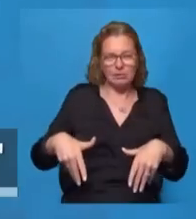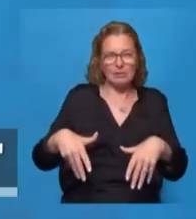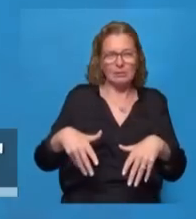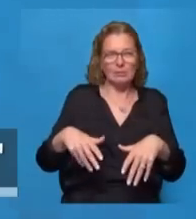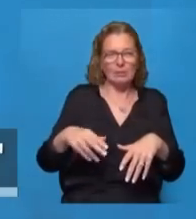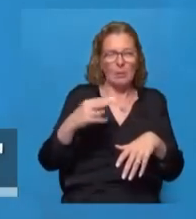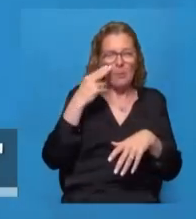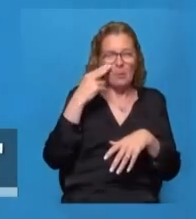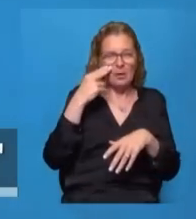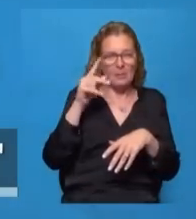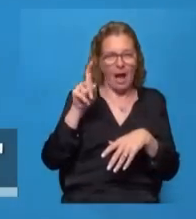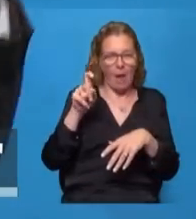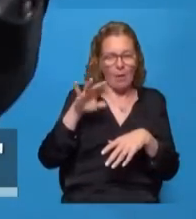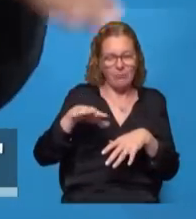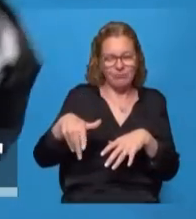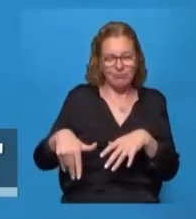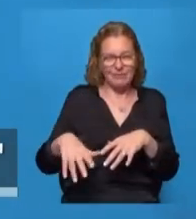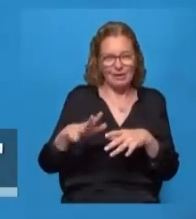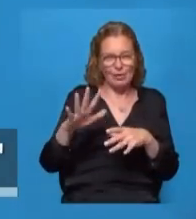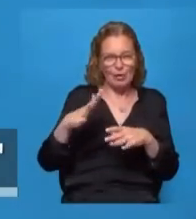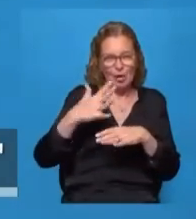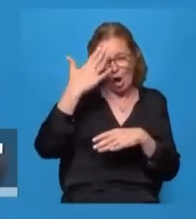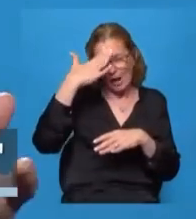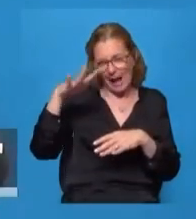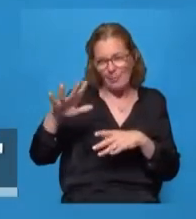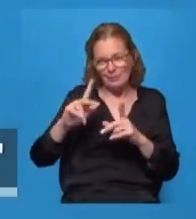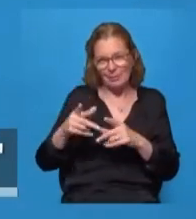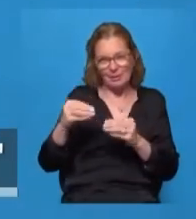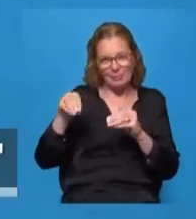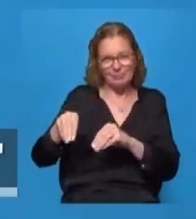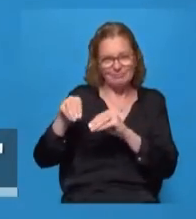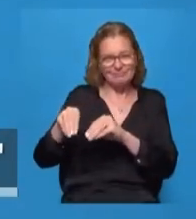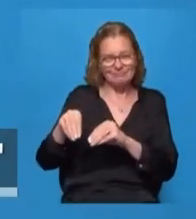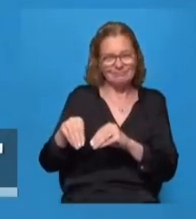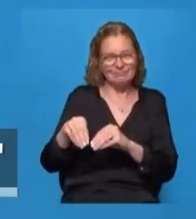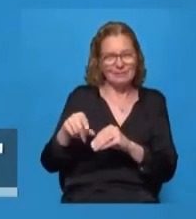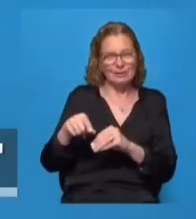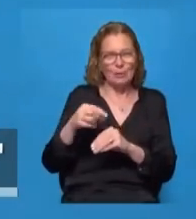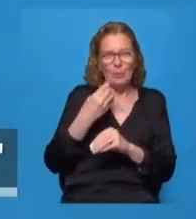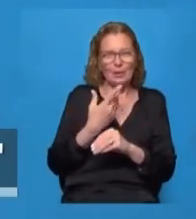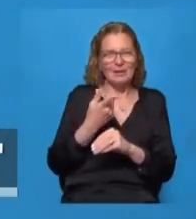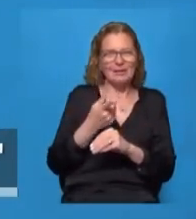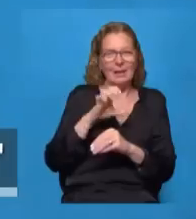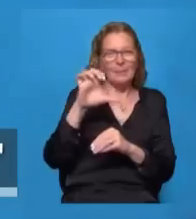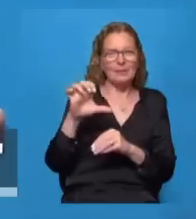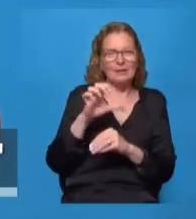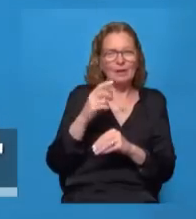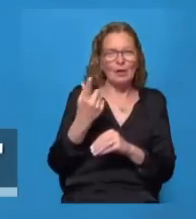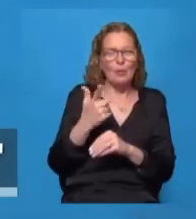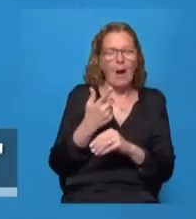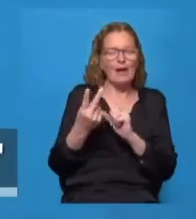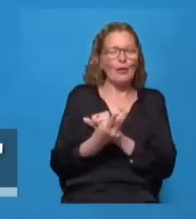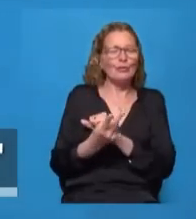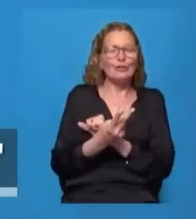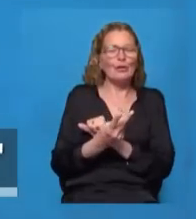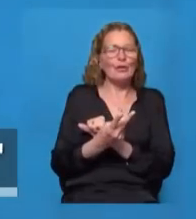un curso de agua y los campos aledaños estas cosas son cosas que pasan porque esa empresa no tiene controles